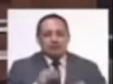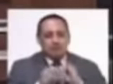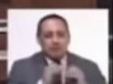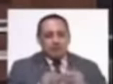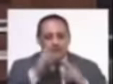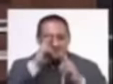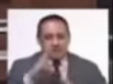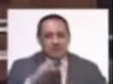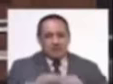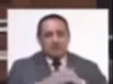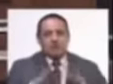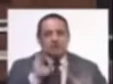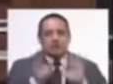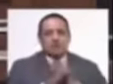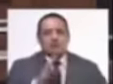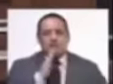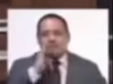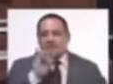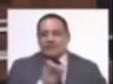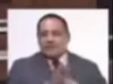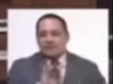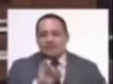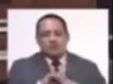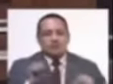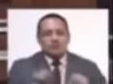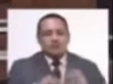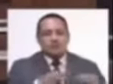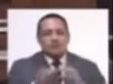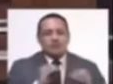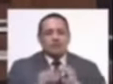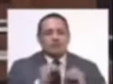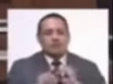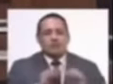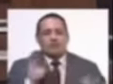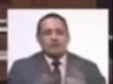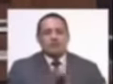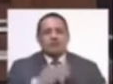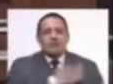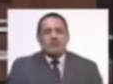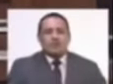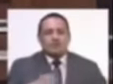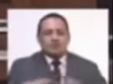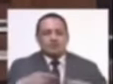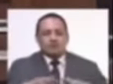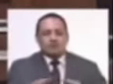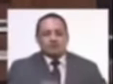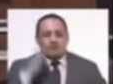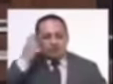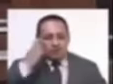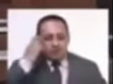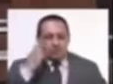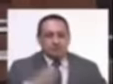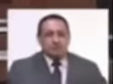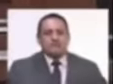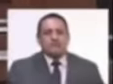resolver respetando estrictamente lo que dice la ley y no interpretándola para modificarla y favorecer a determinados candidatos.